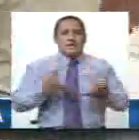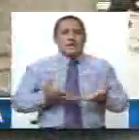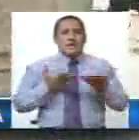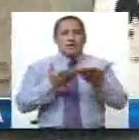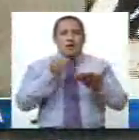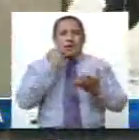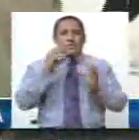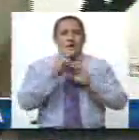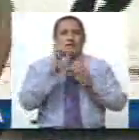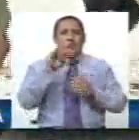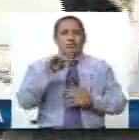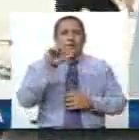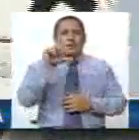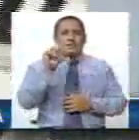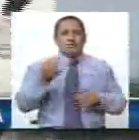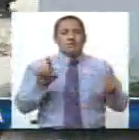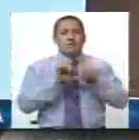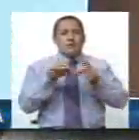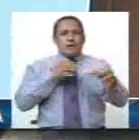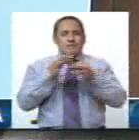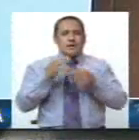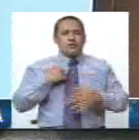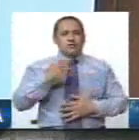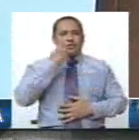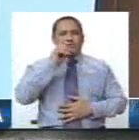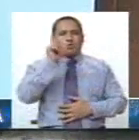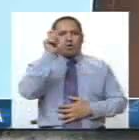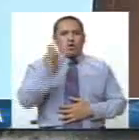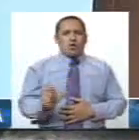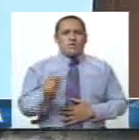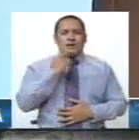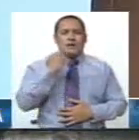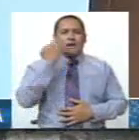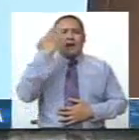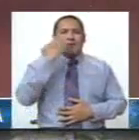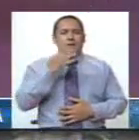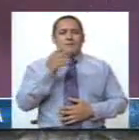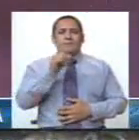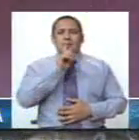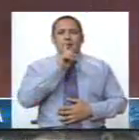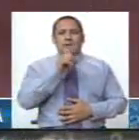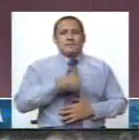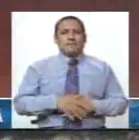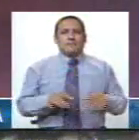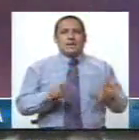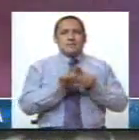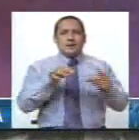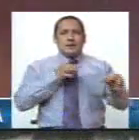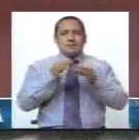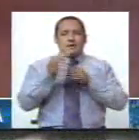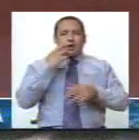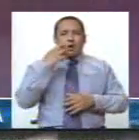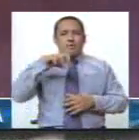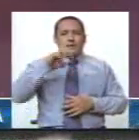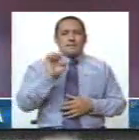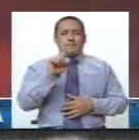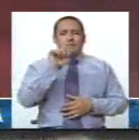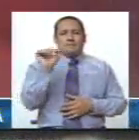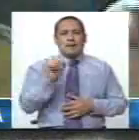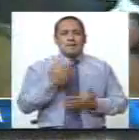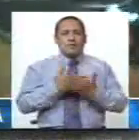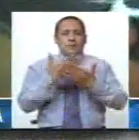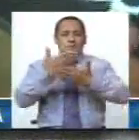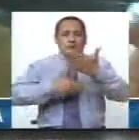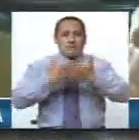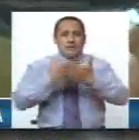Gary Guanilo. También aseguró desconocer al dirigente aprista Américo Oropesa, padre de Gerald. Según Ángel Páez, el acta de